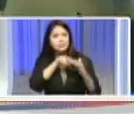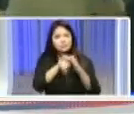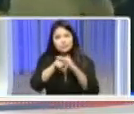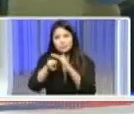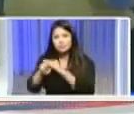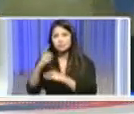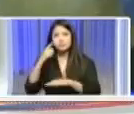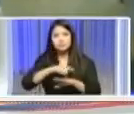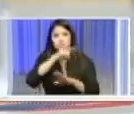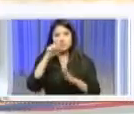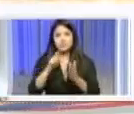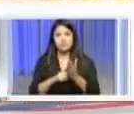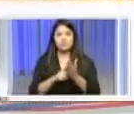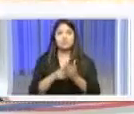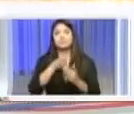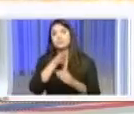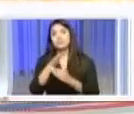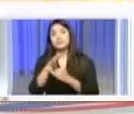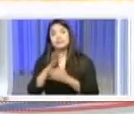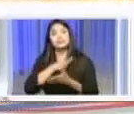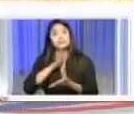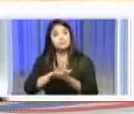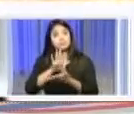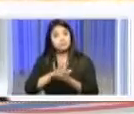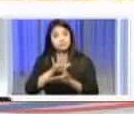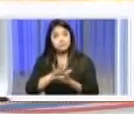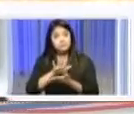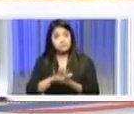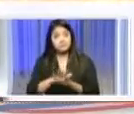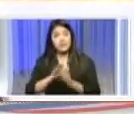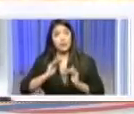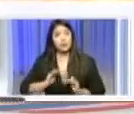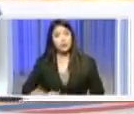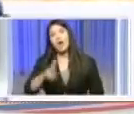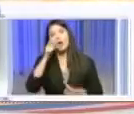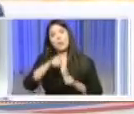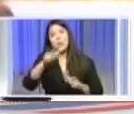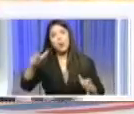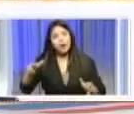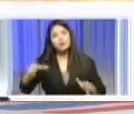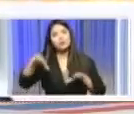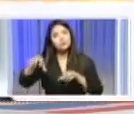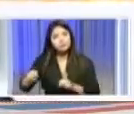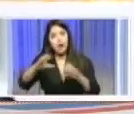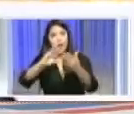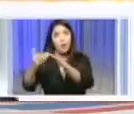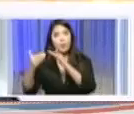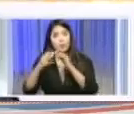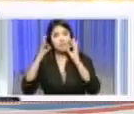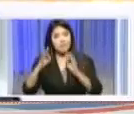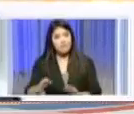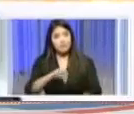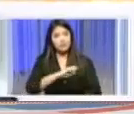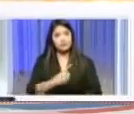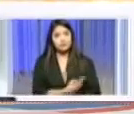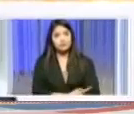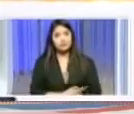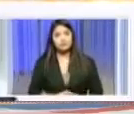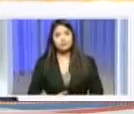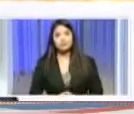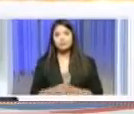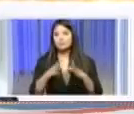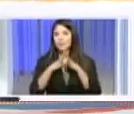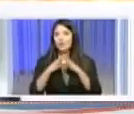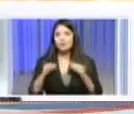integrada para ir a liberar, ocupar los espacios y consolidar todos